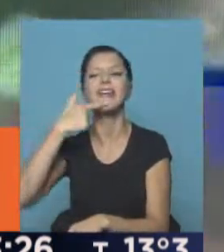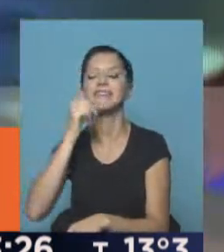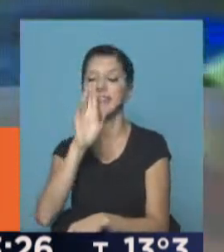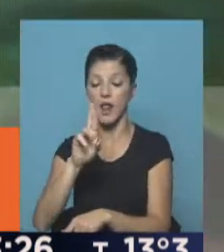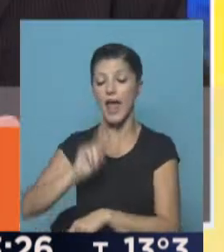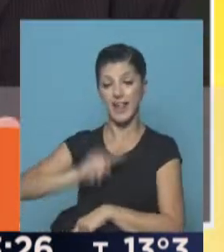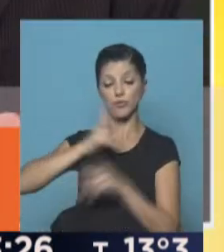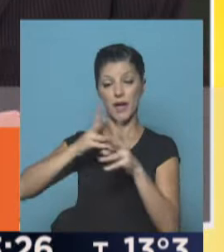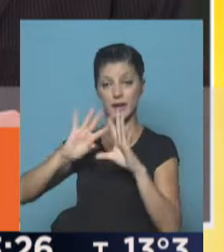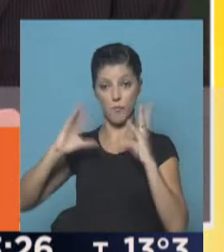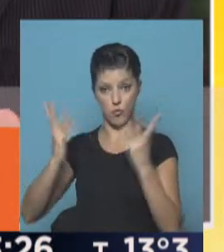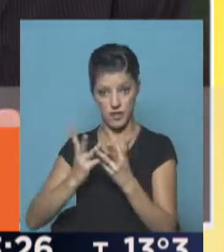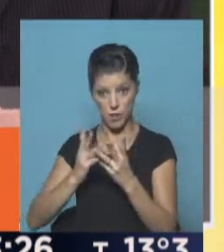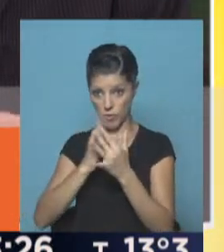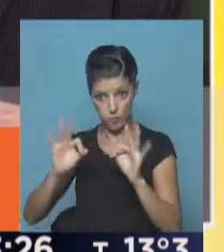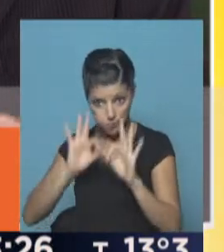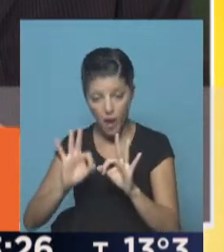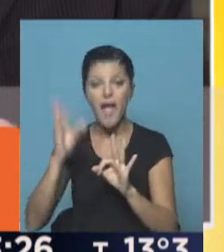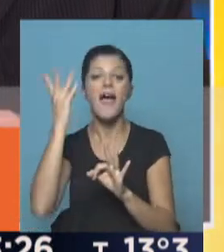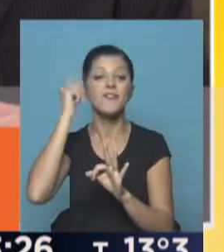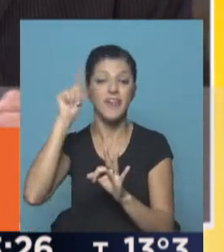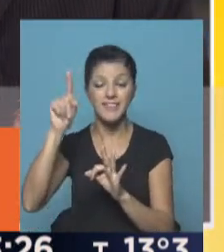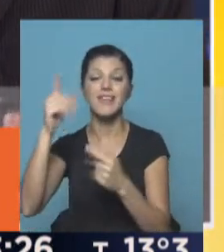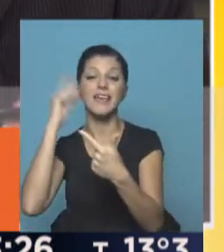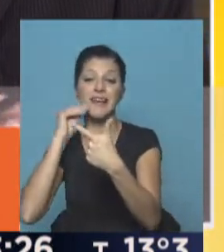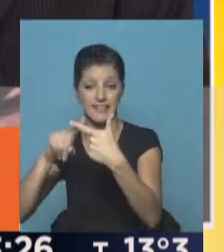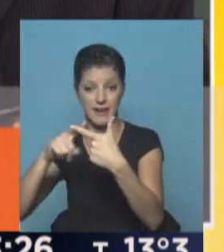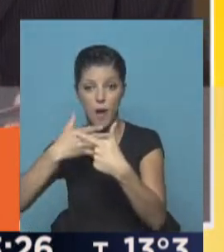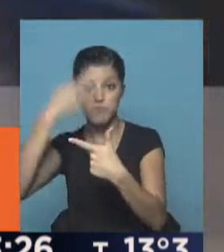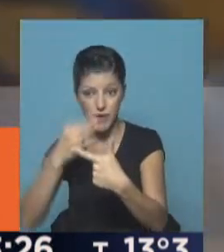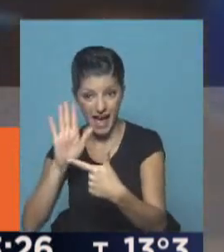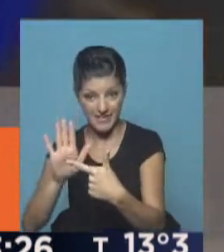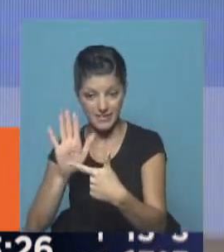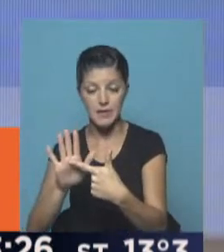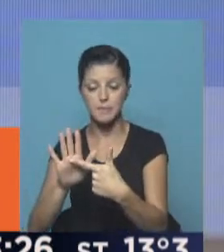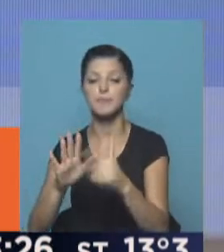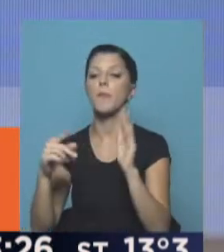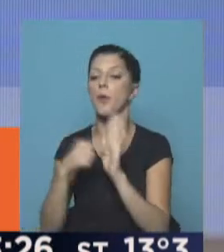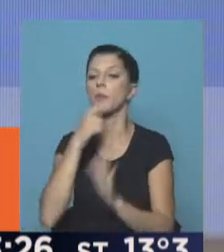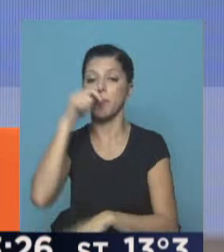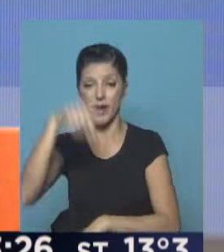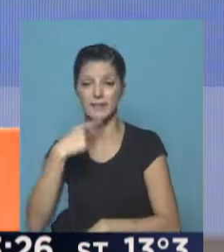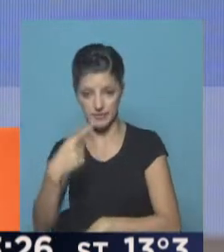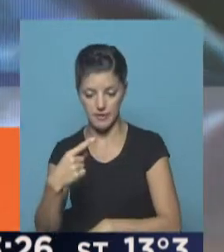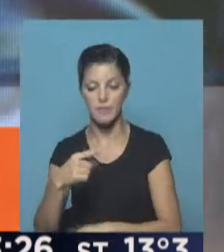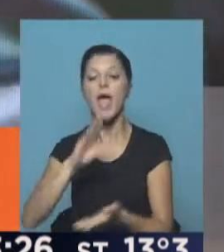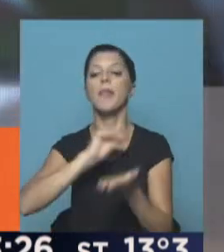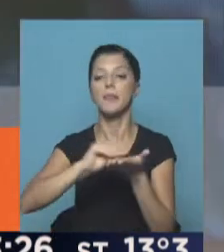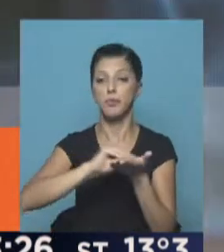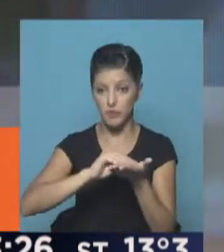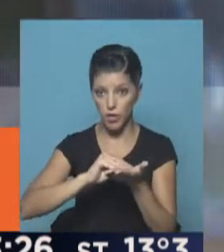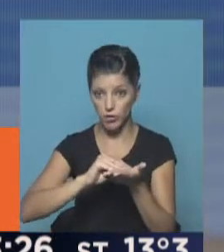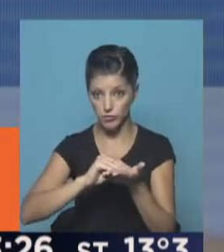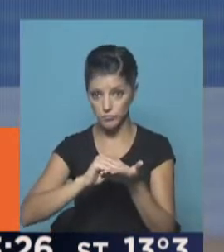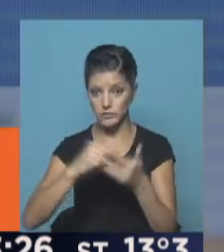todo Francia e Inglaterra. Pero la realidad es que se plantea, por ejemplo, la reducción del número de diputados. Un tema